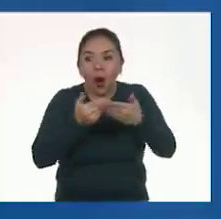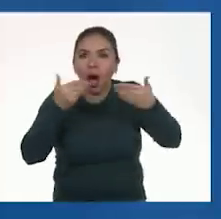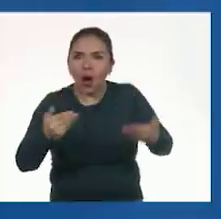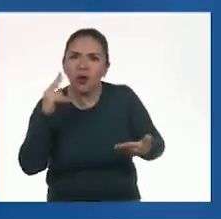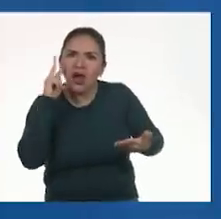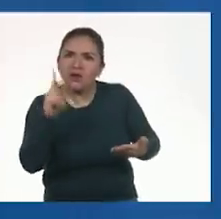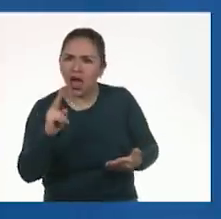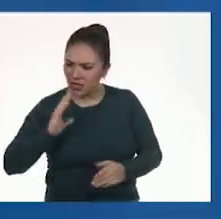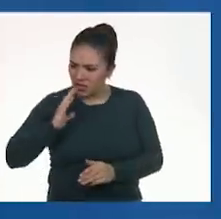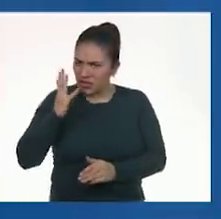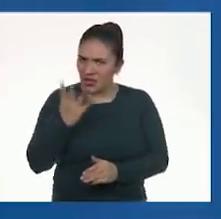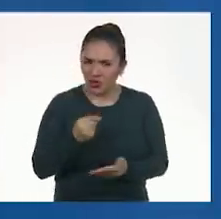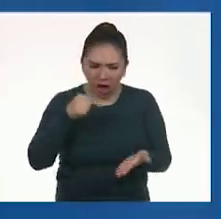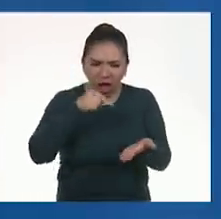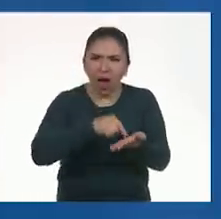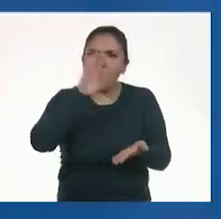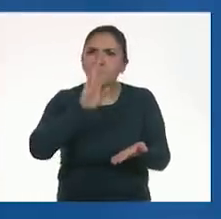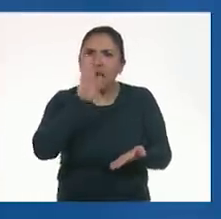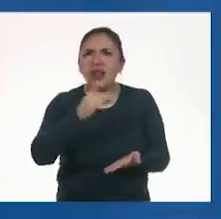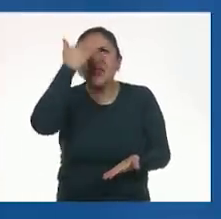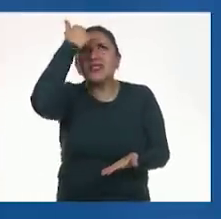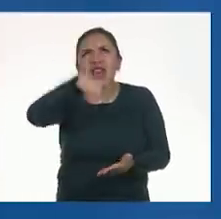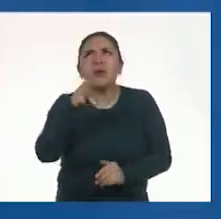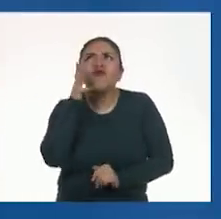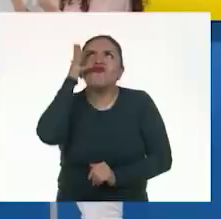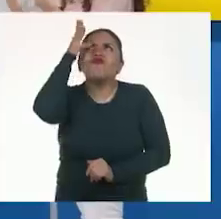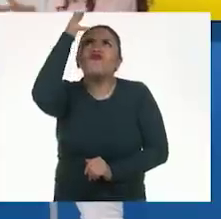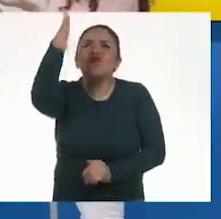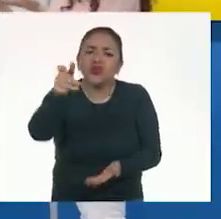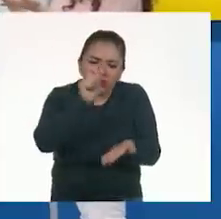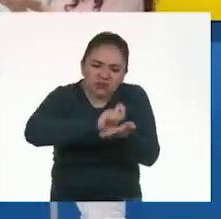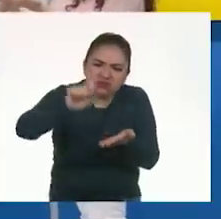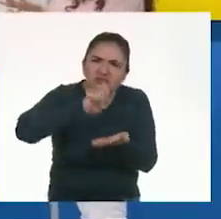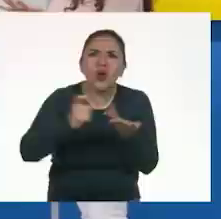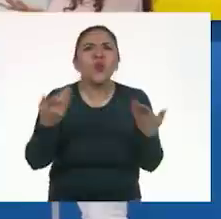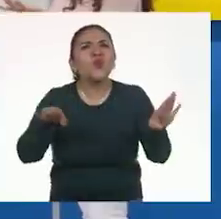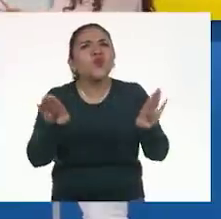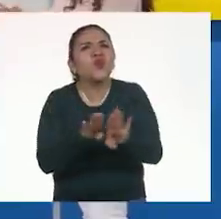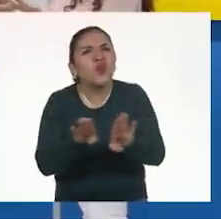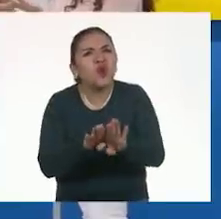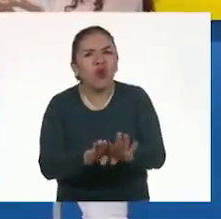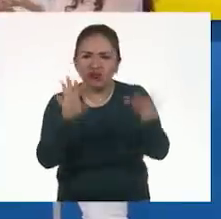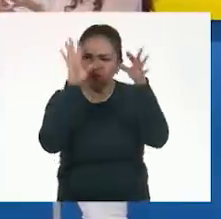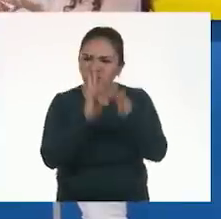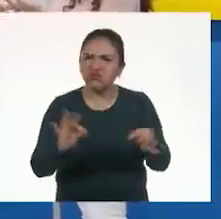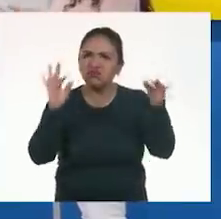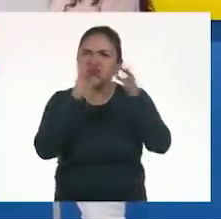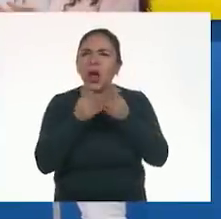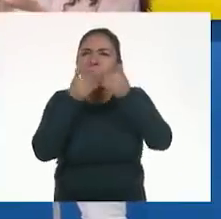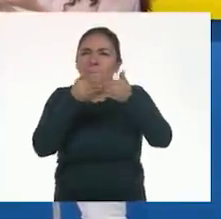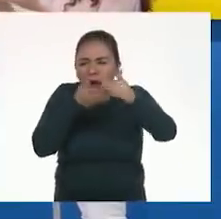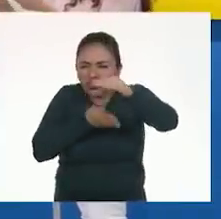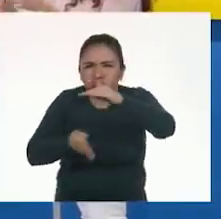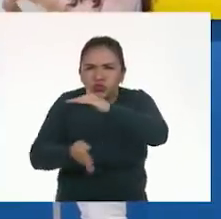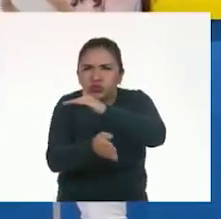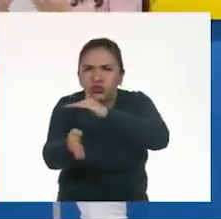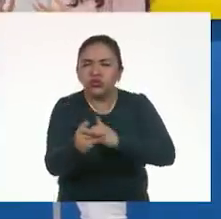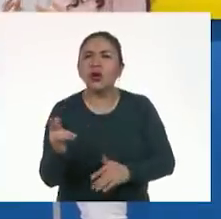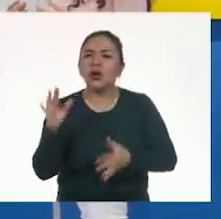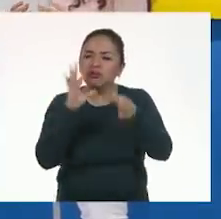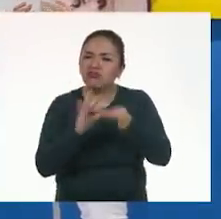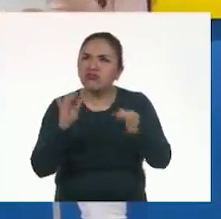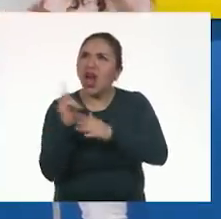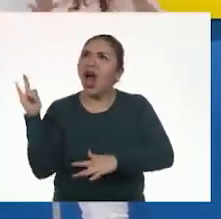tenemos es como de, ¡oh, este hombre sabía el futuro! Claro. Porque describe los submarinos, describe los aviones, describe